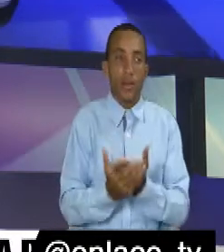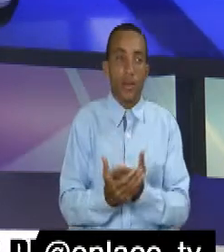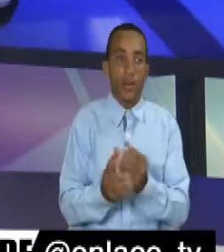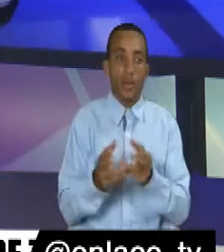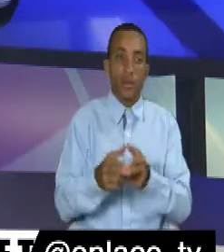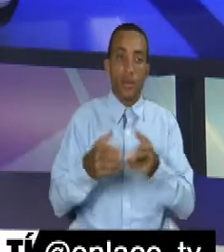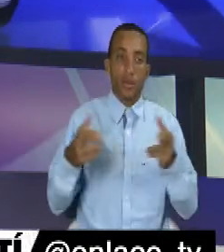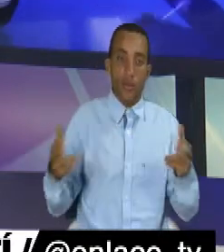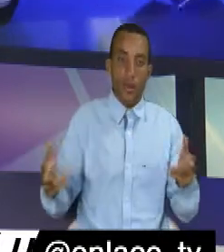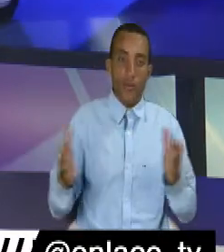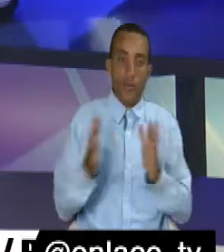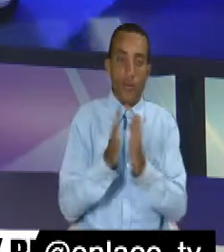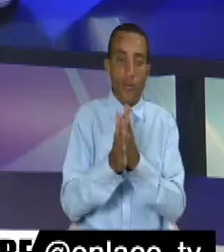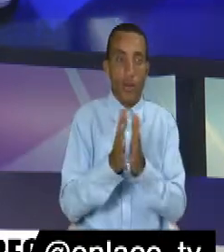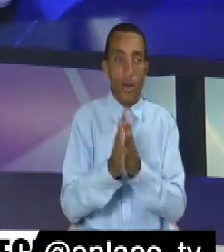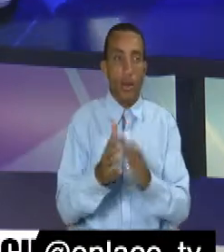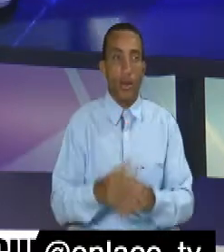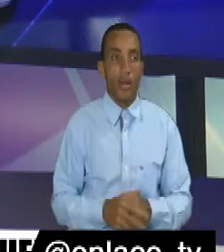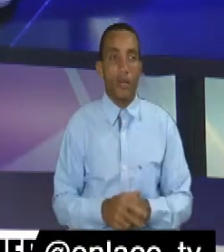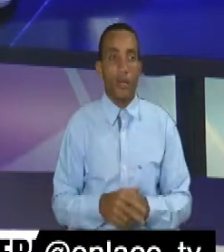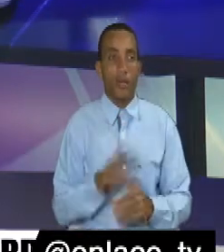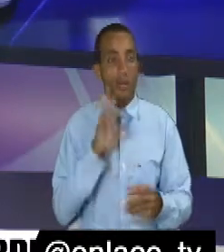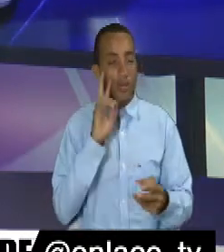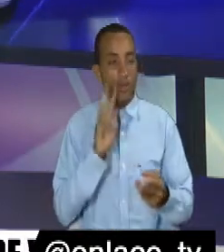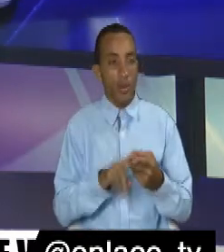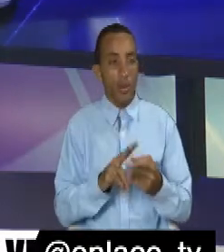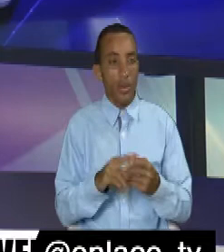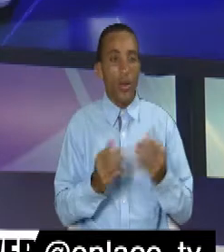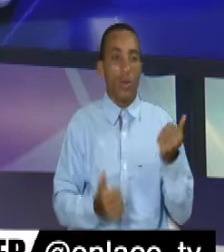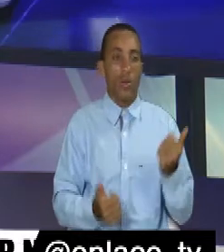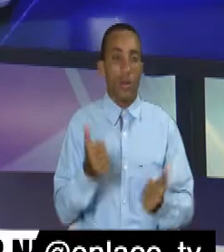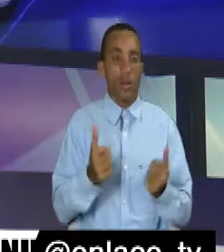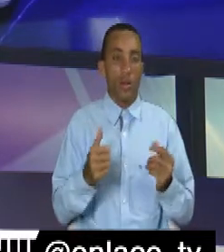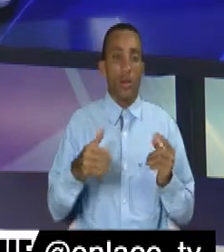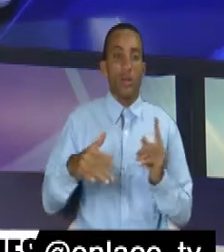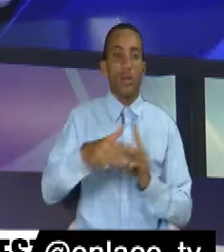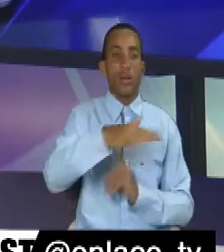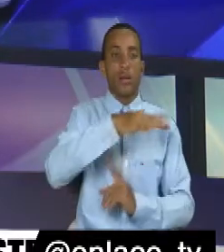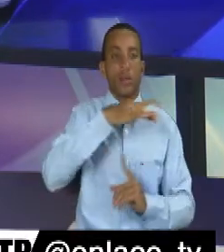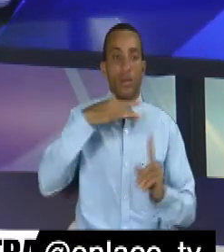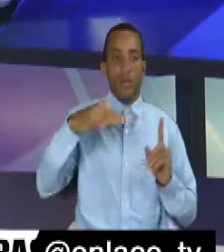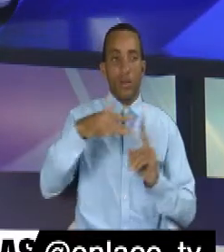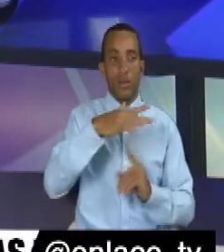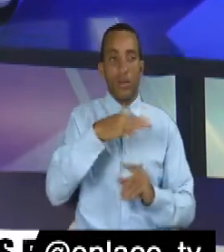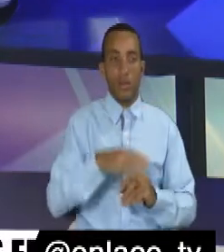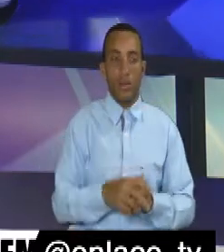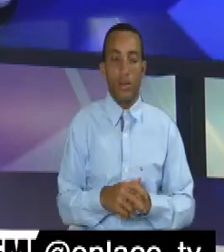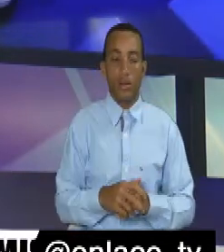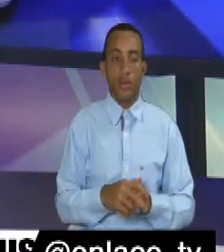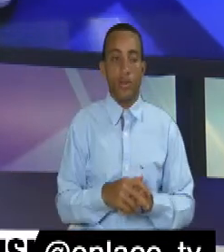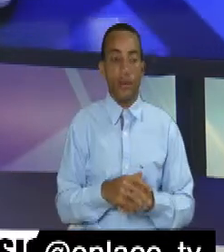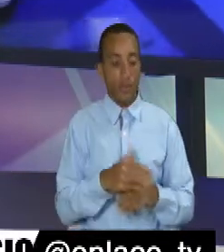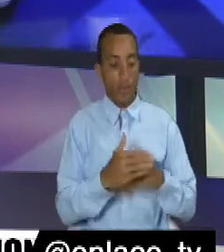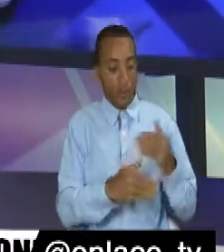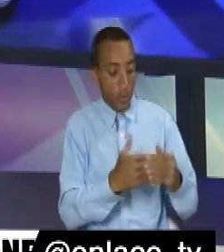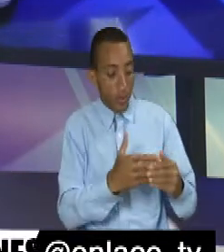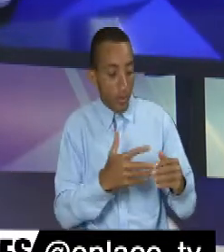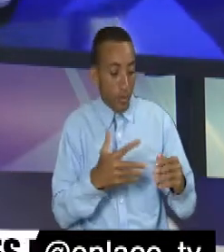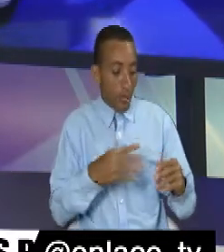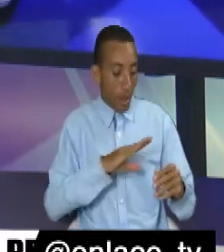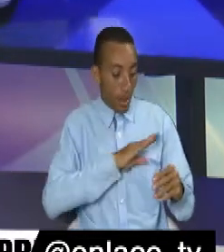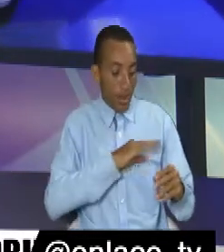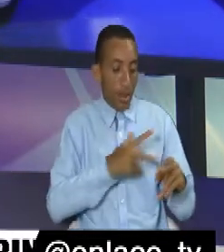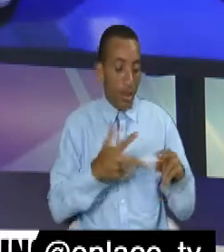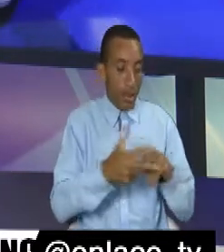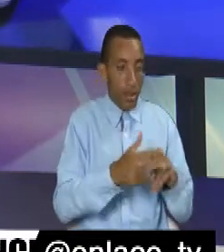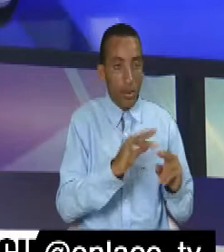ampliarnos esta información. Precisamente conozcamos cuál es el contexto de lo sucedido en el proceso de revocatoria que nuevamente ha sido activado para